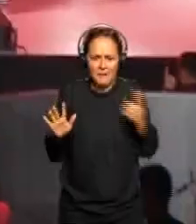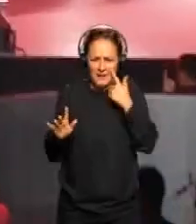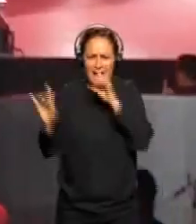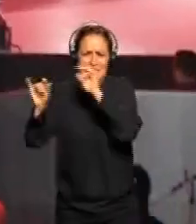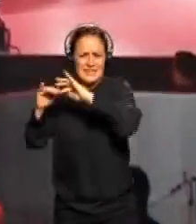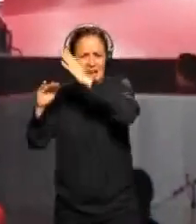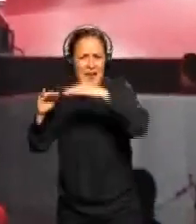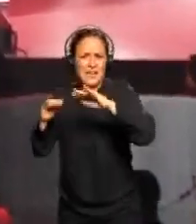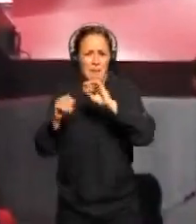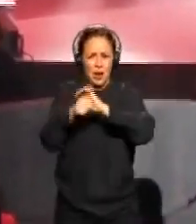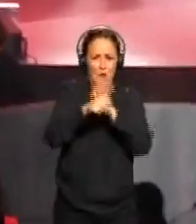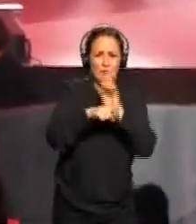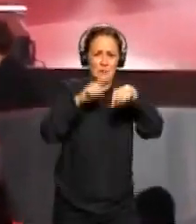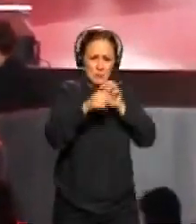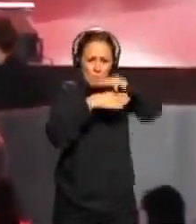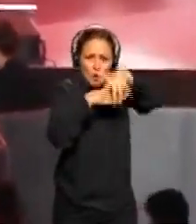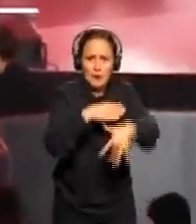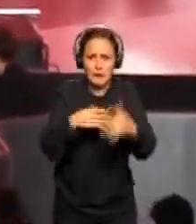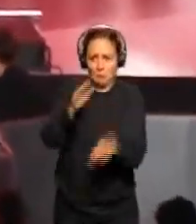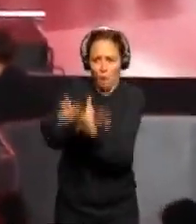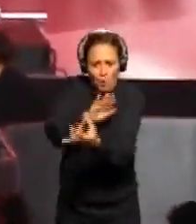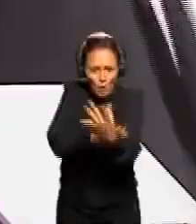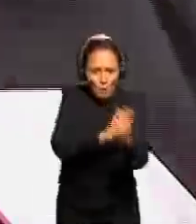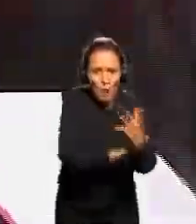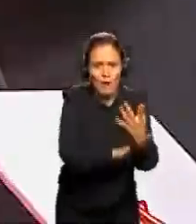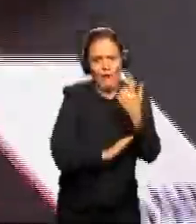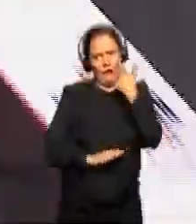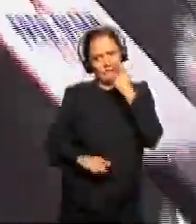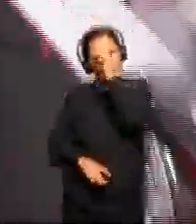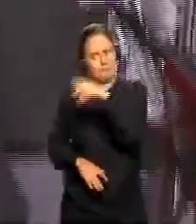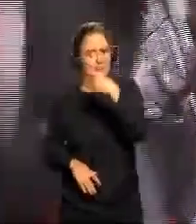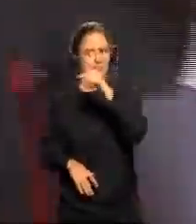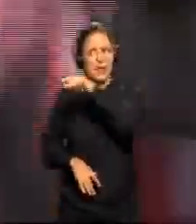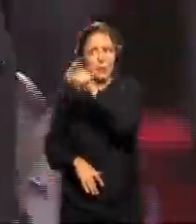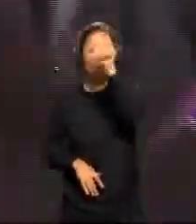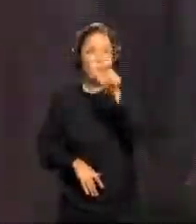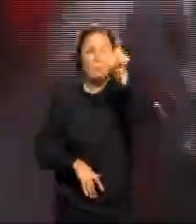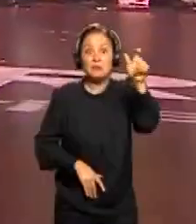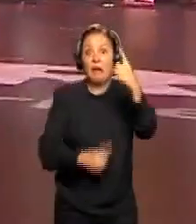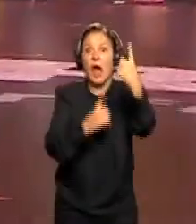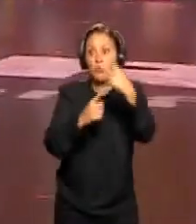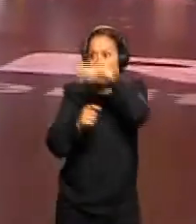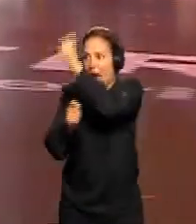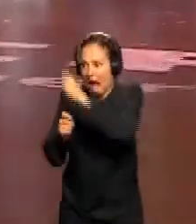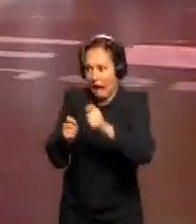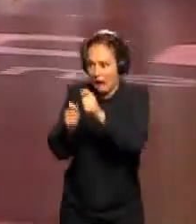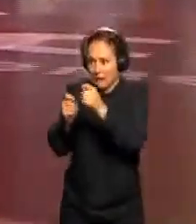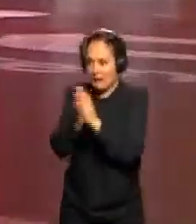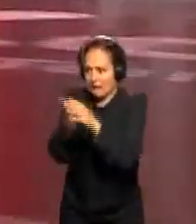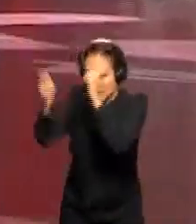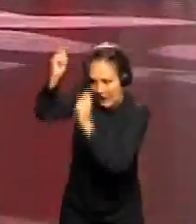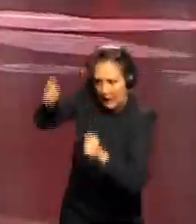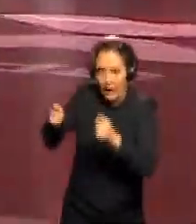el COVID y el volcán, a ver, presidente, vete a que te recen, que no es mala